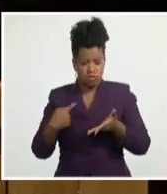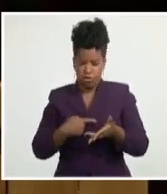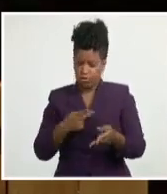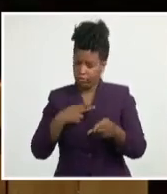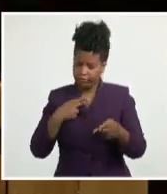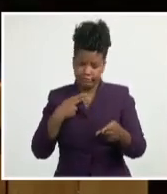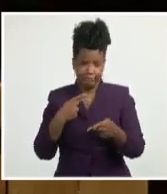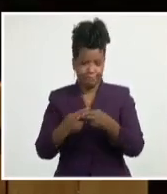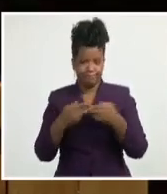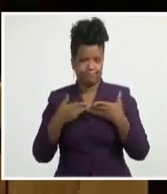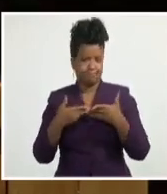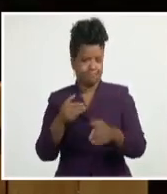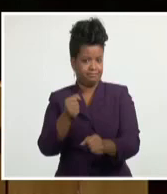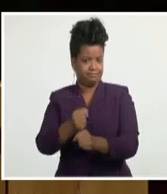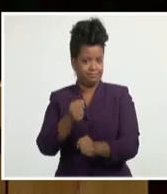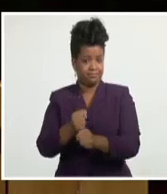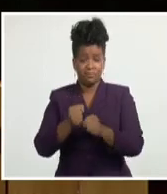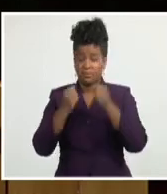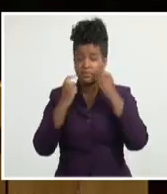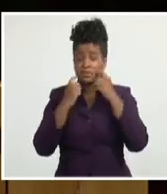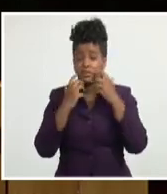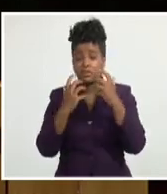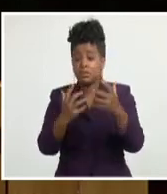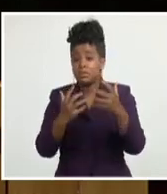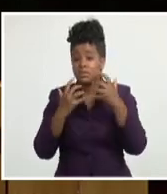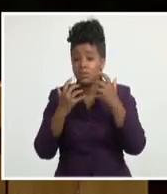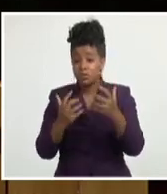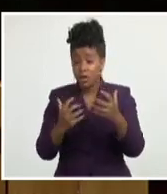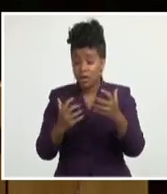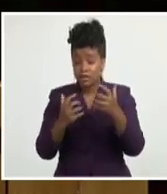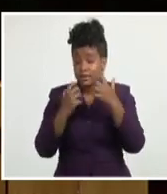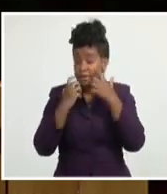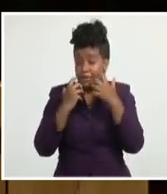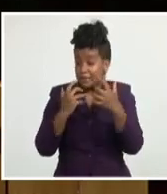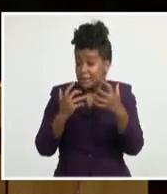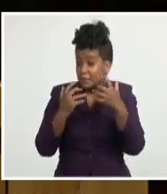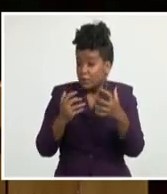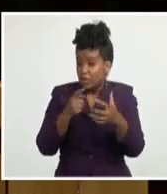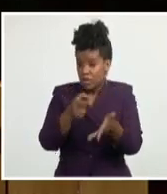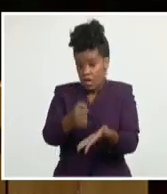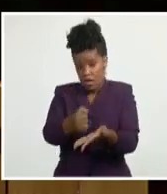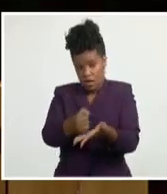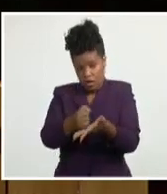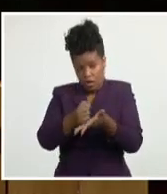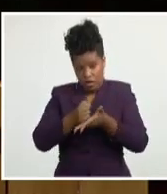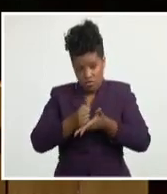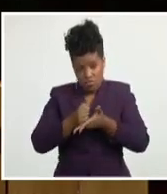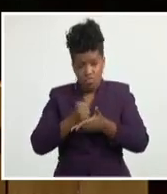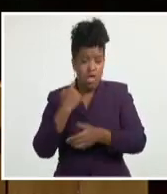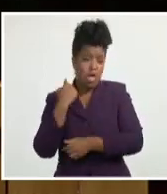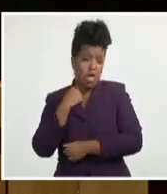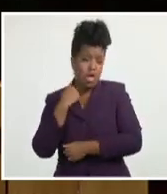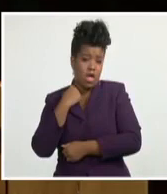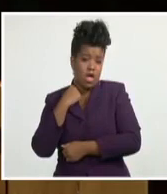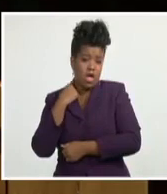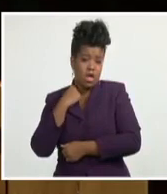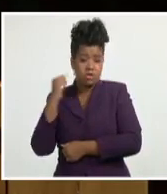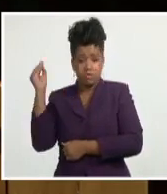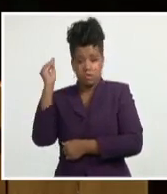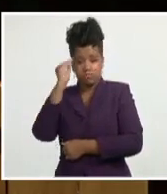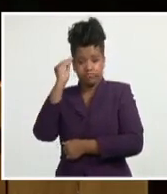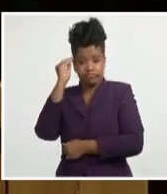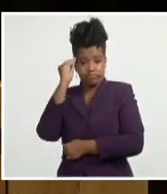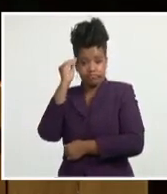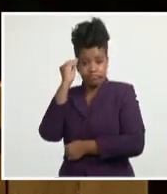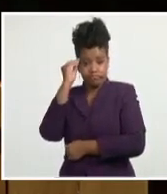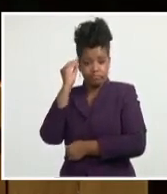nosotros mismos. Fue importante, muy importante, su apoyo y aliento durante estos años de aprendizaje y formación